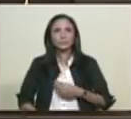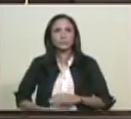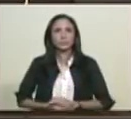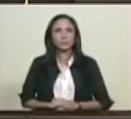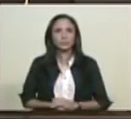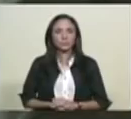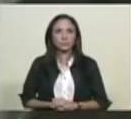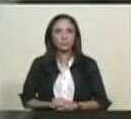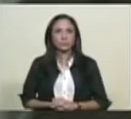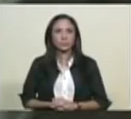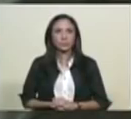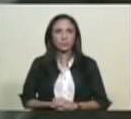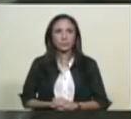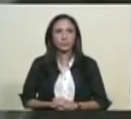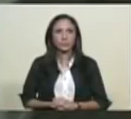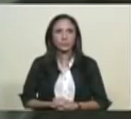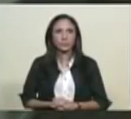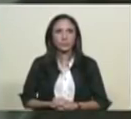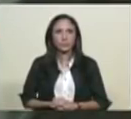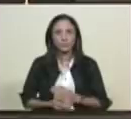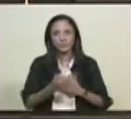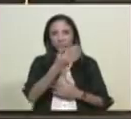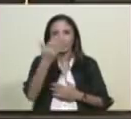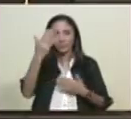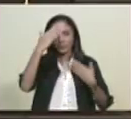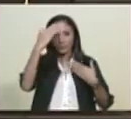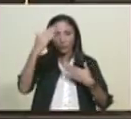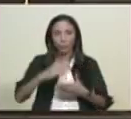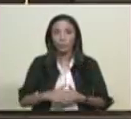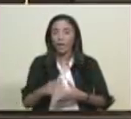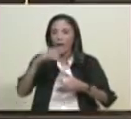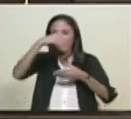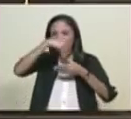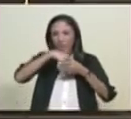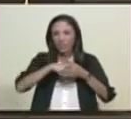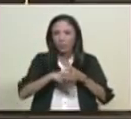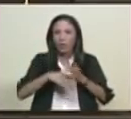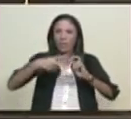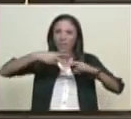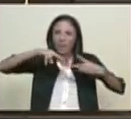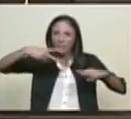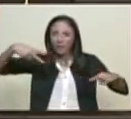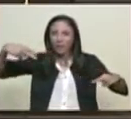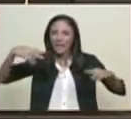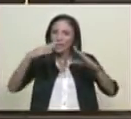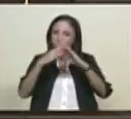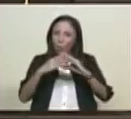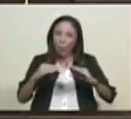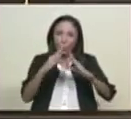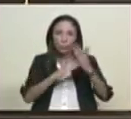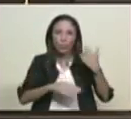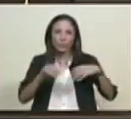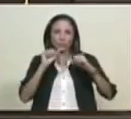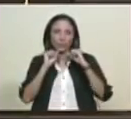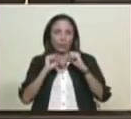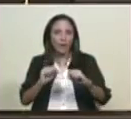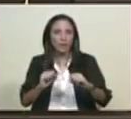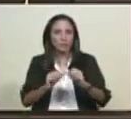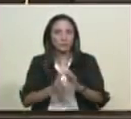los llevamos en los genes, aquí lo llevamos en los genes, esa fuerza de historia hermosa.